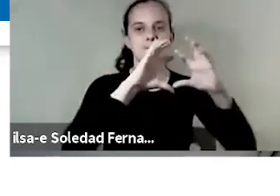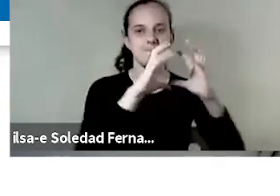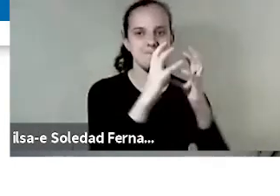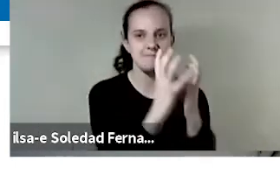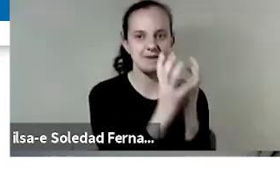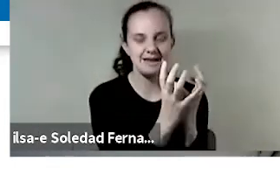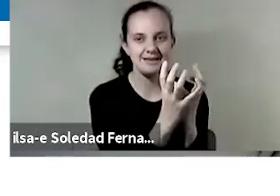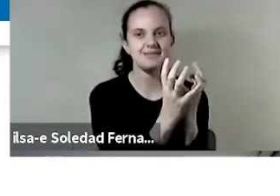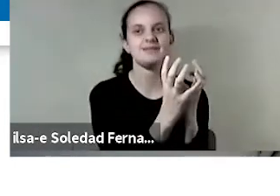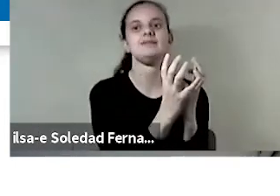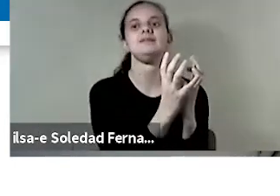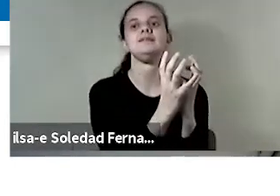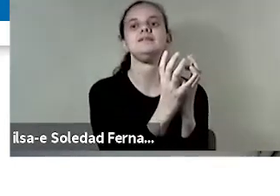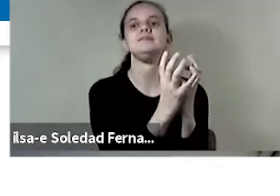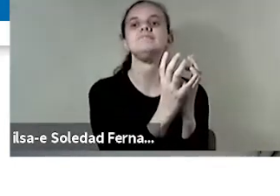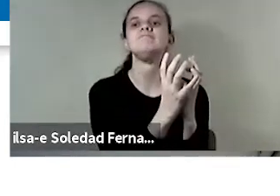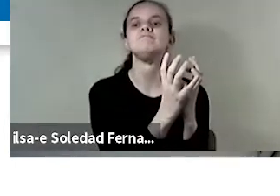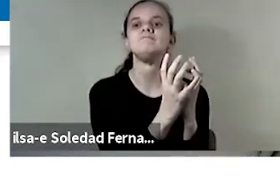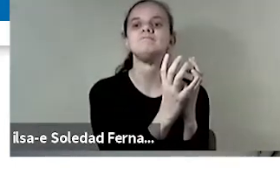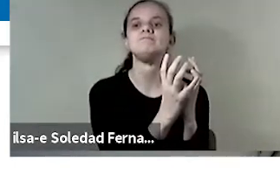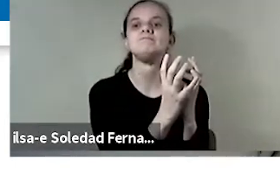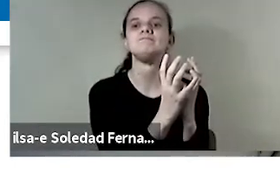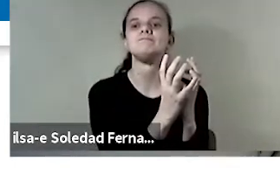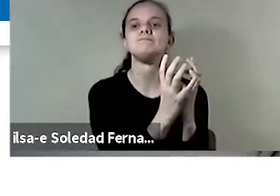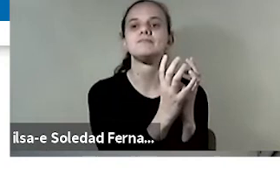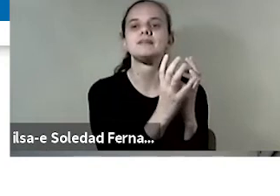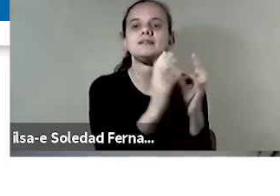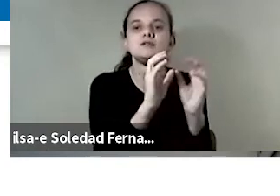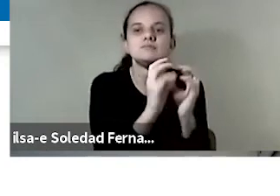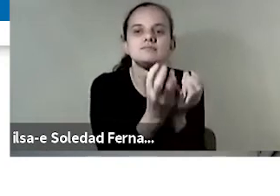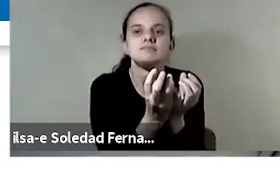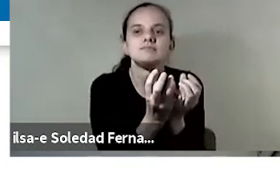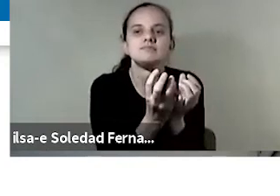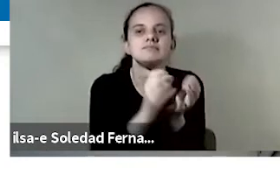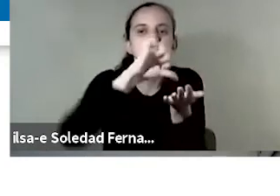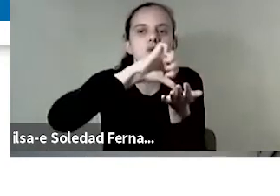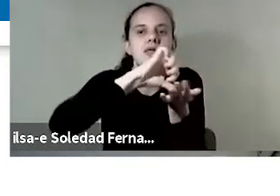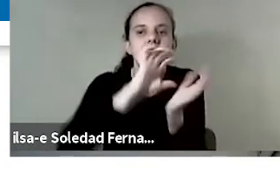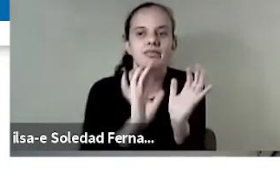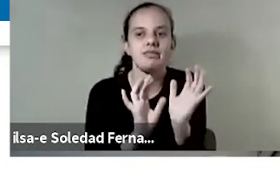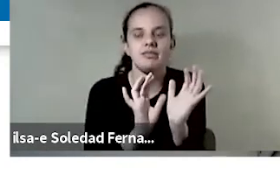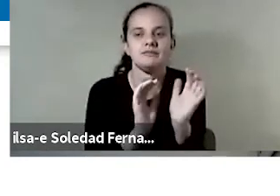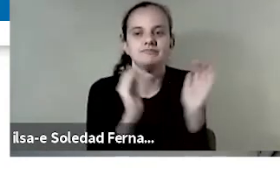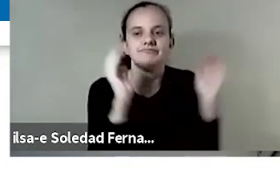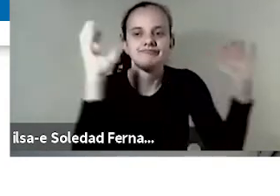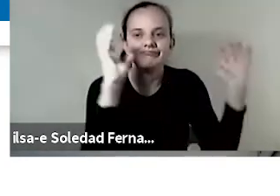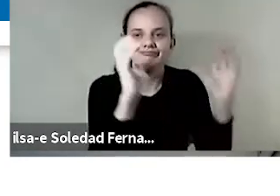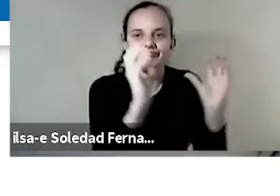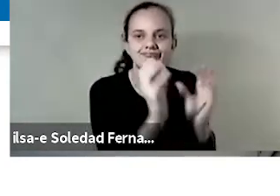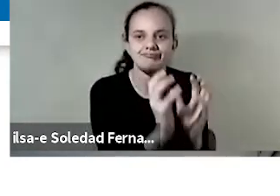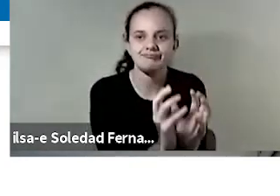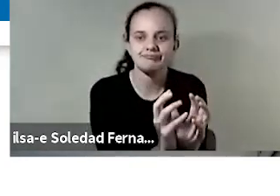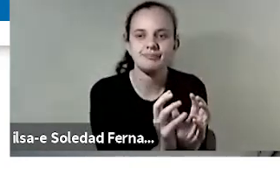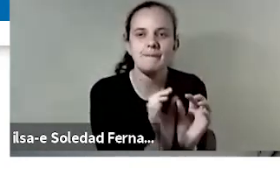más, imagínense como algo que es como un universo, después es como un planeta, la directriz, y después es como